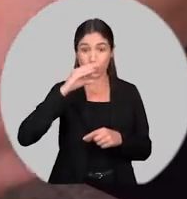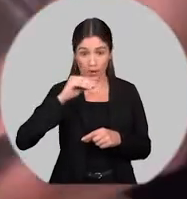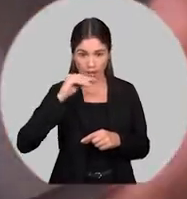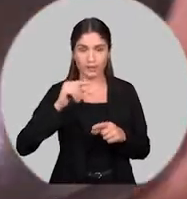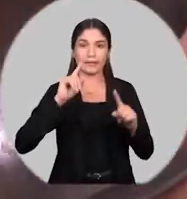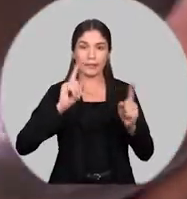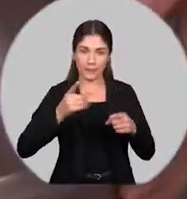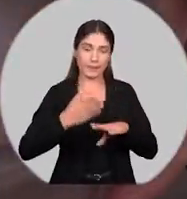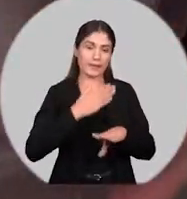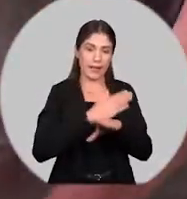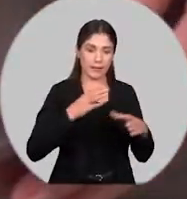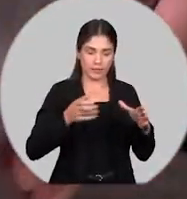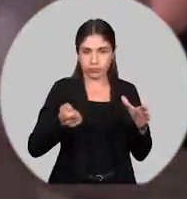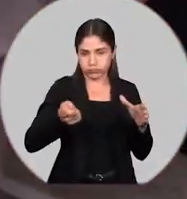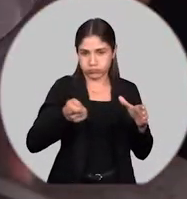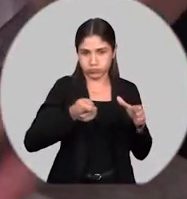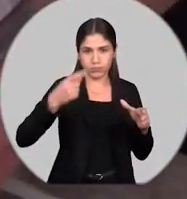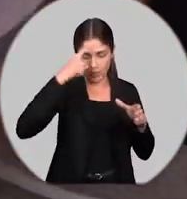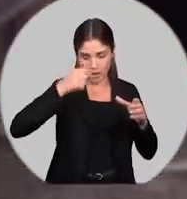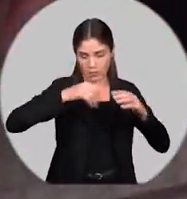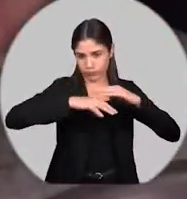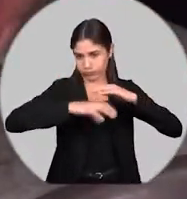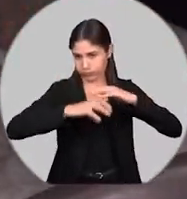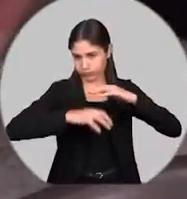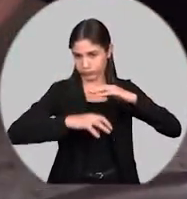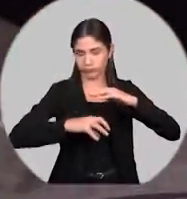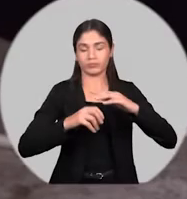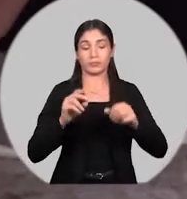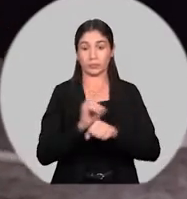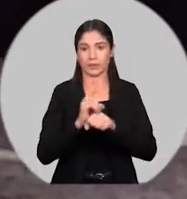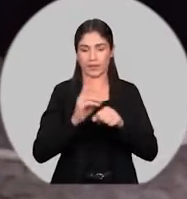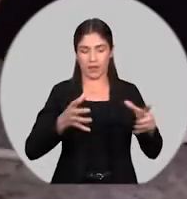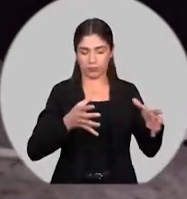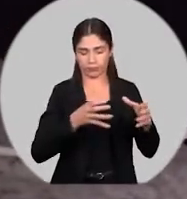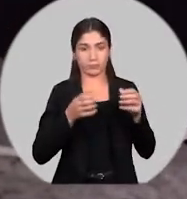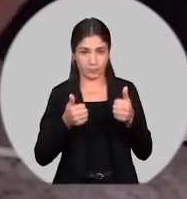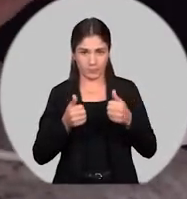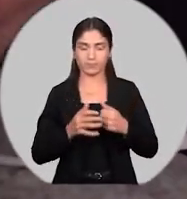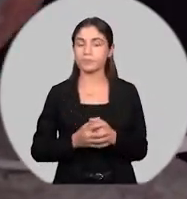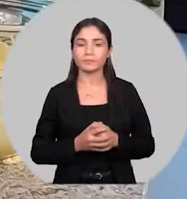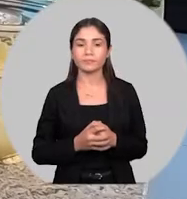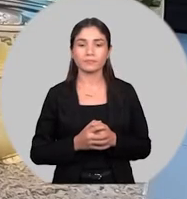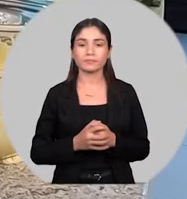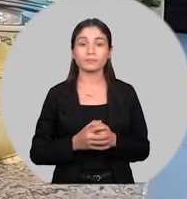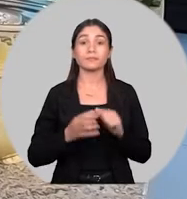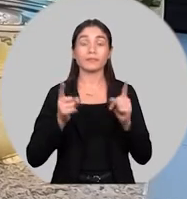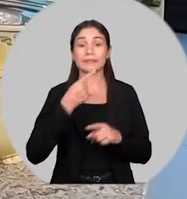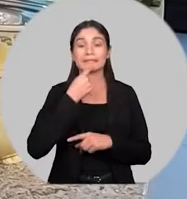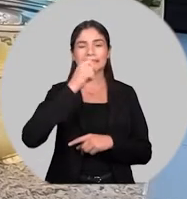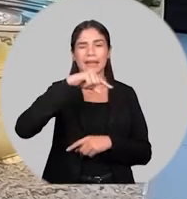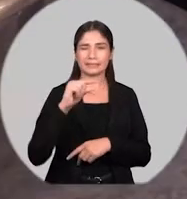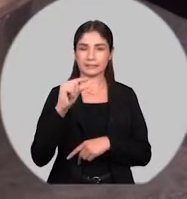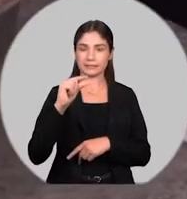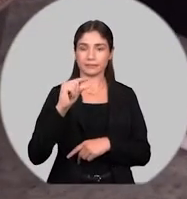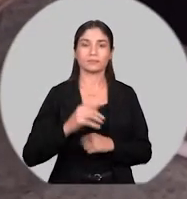También siempre tenemos que tamizar porque sobre todo el cacao tiene bastantes grumitos. Vamos a agregar una